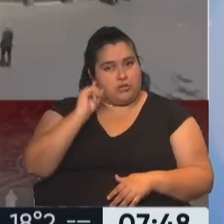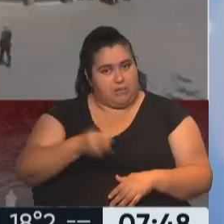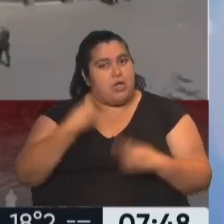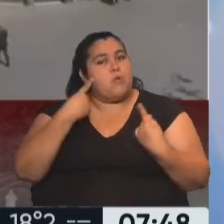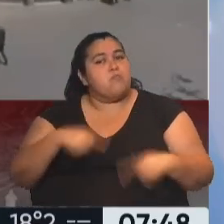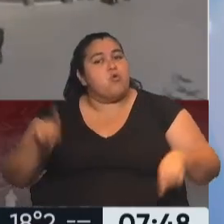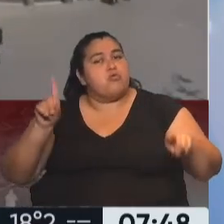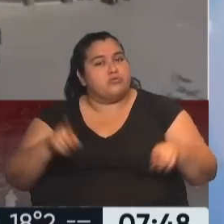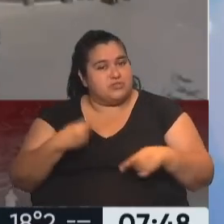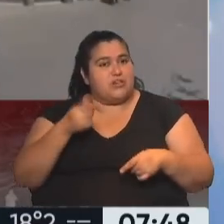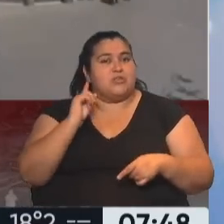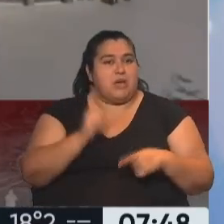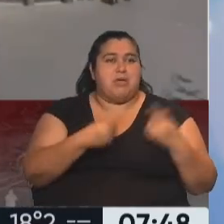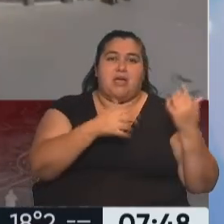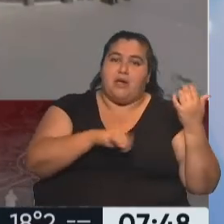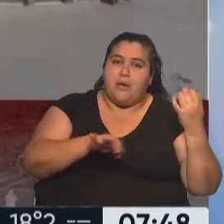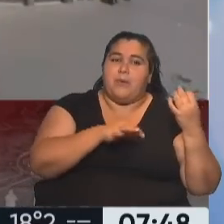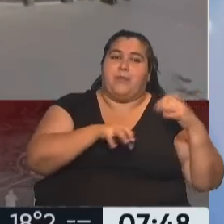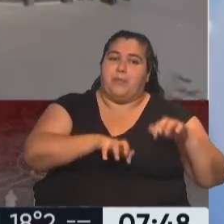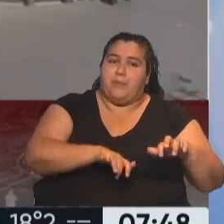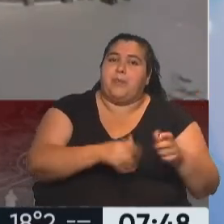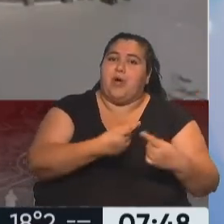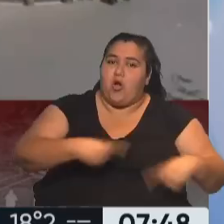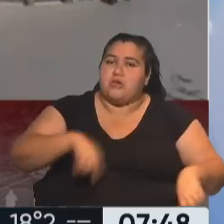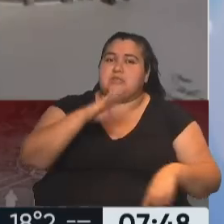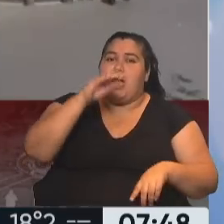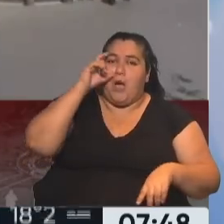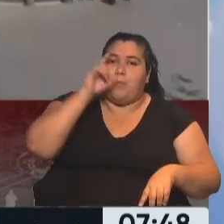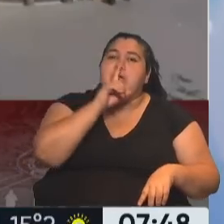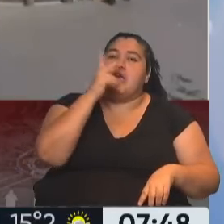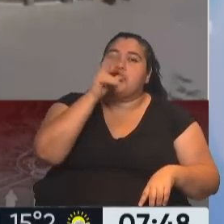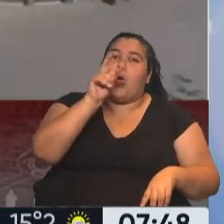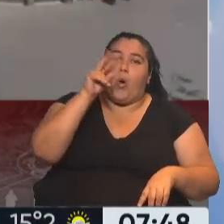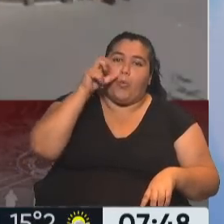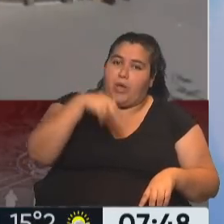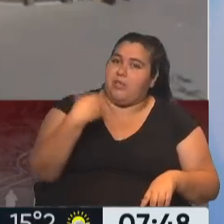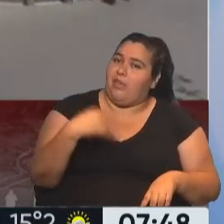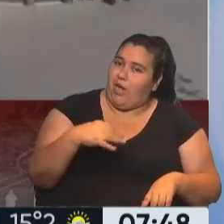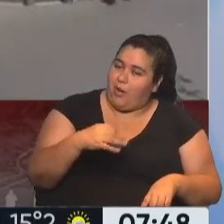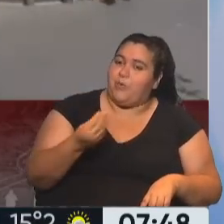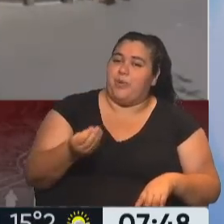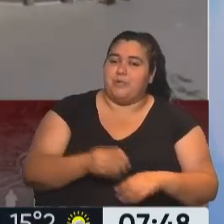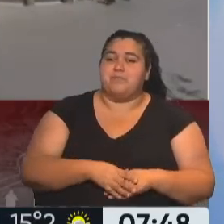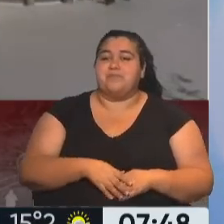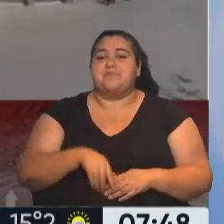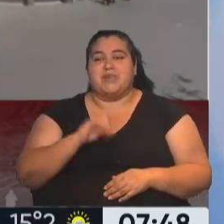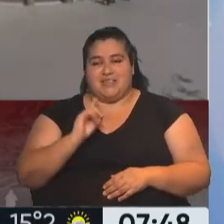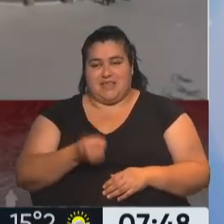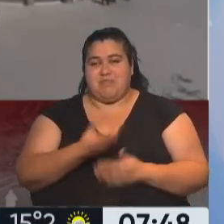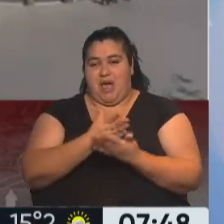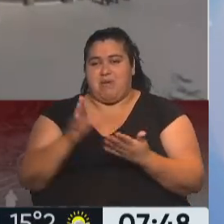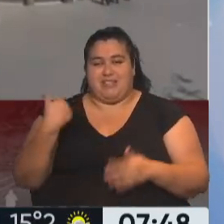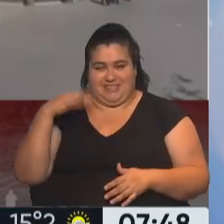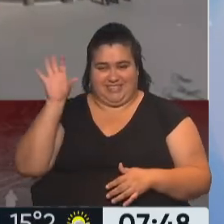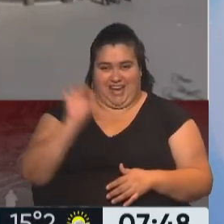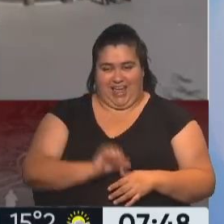para piano, cello, violín, orquesta de Beethoven, ¿no? Siempre un pasito más. Siempre Está un bárbaro pasito. que escuché Y mira, esto. y A ver, acá, ¿qué tengo, trajo?